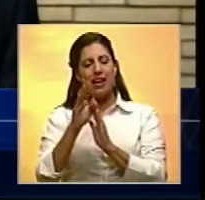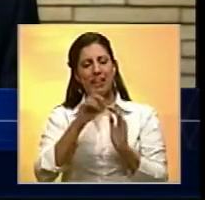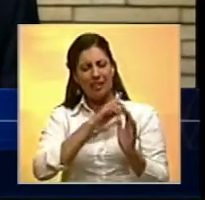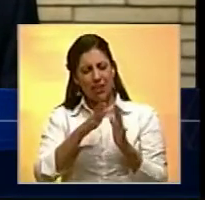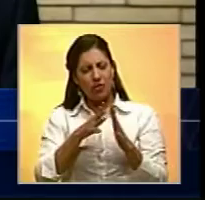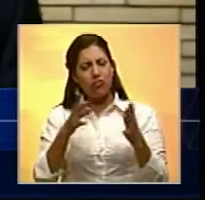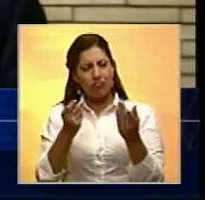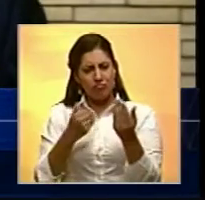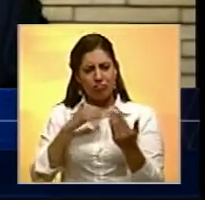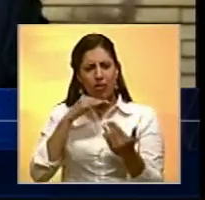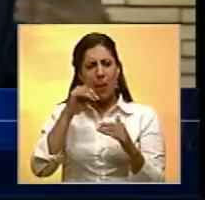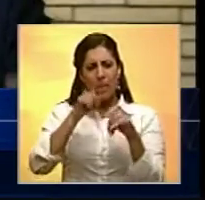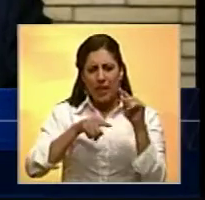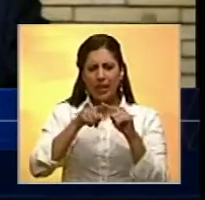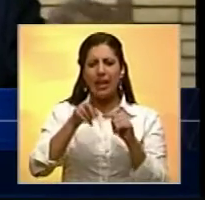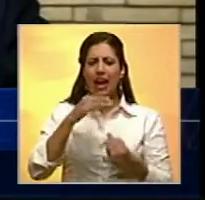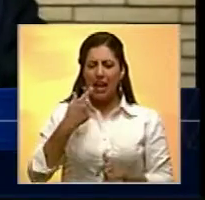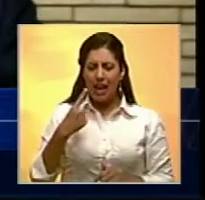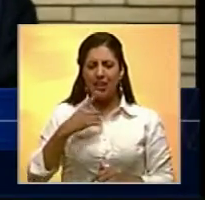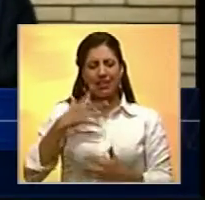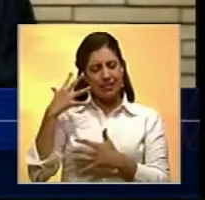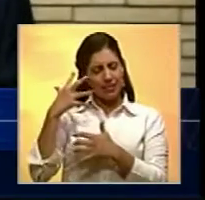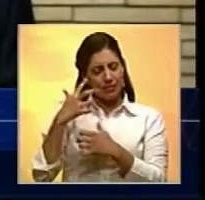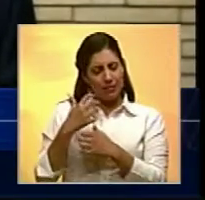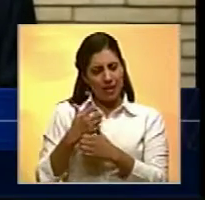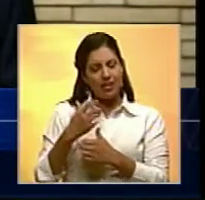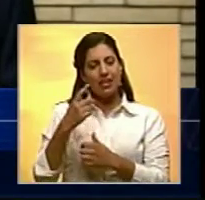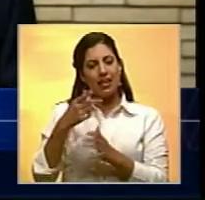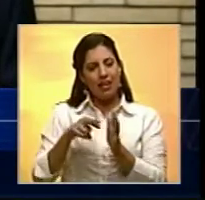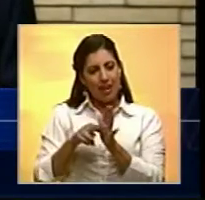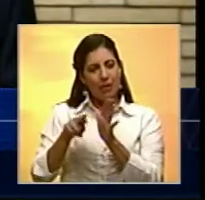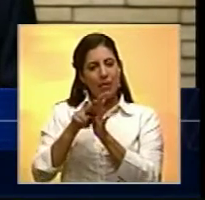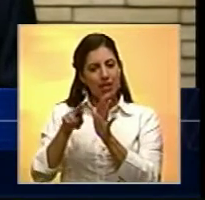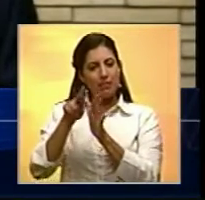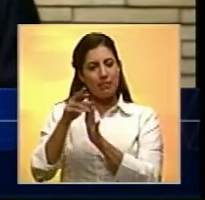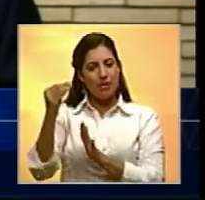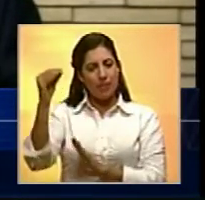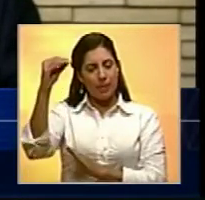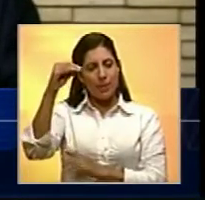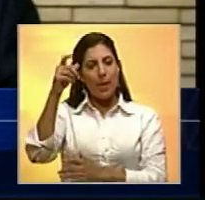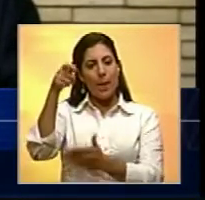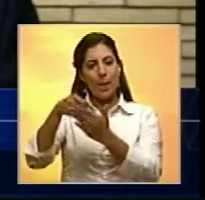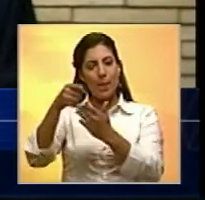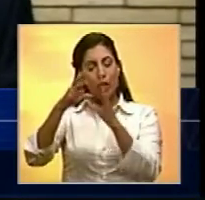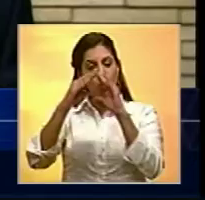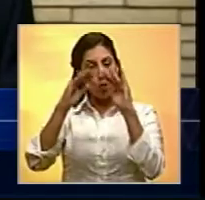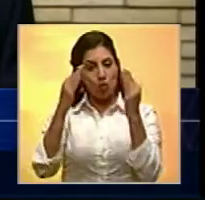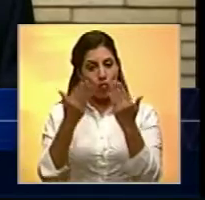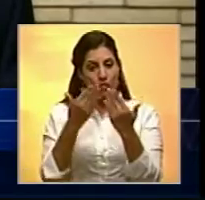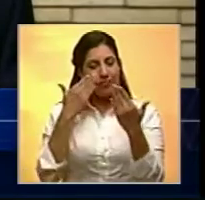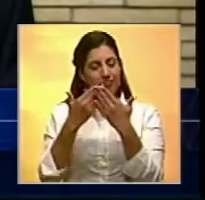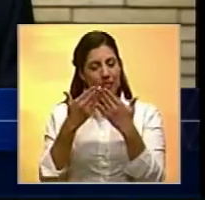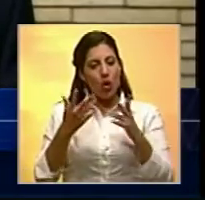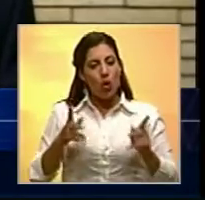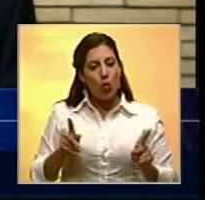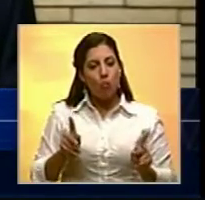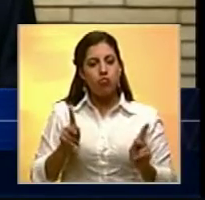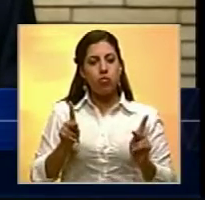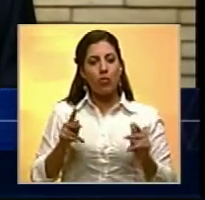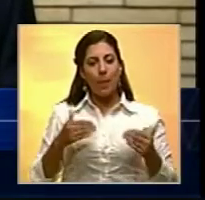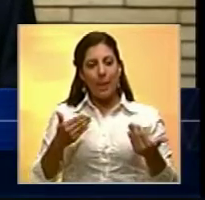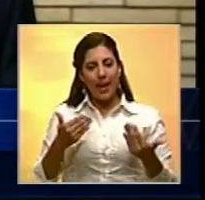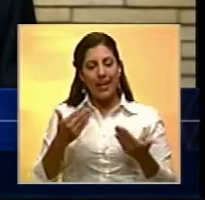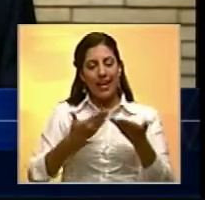enormes recursos este país. Mi esperanza es que cada vez más y más inversiones en todo el mundo vean una oportunidad para